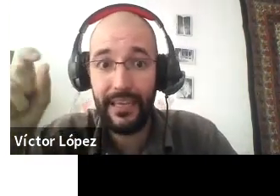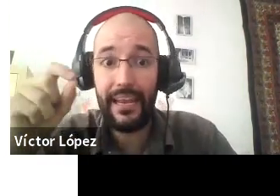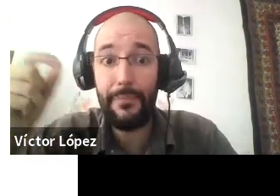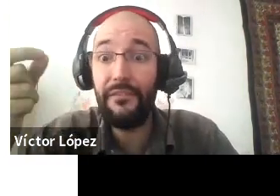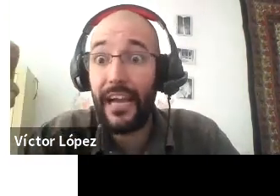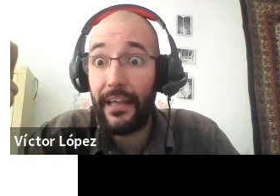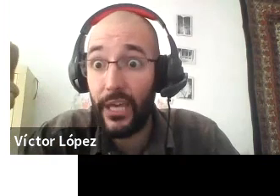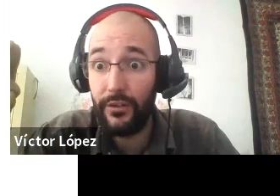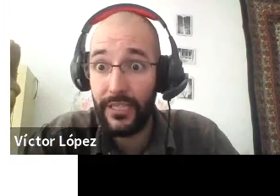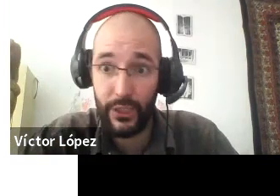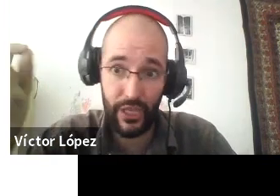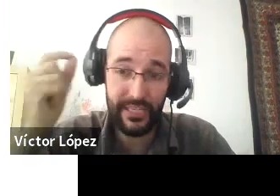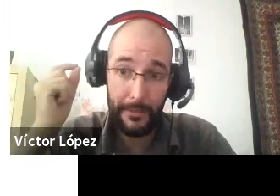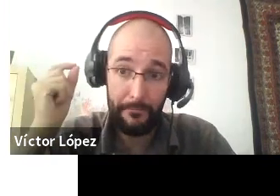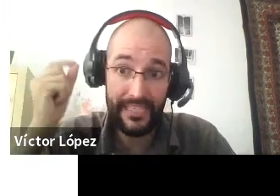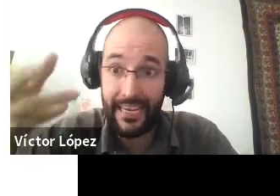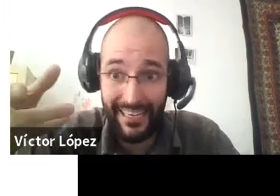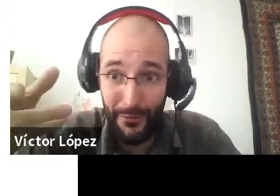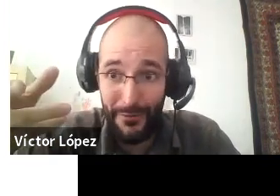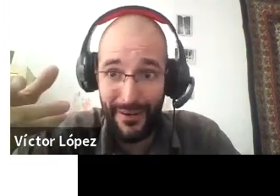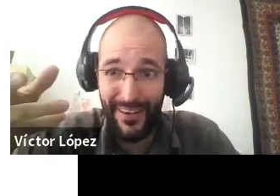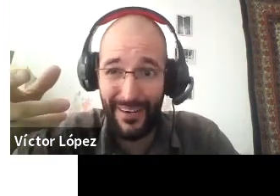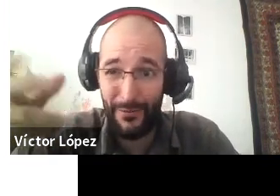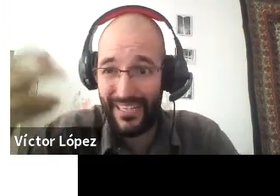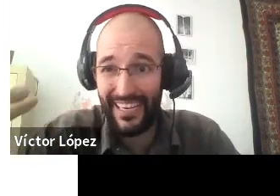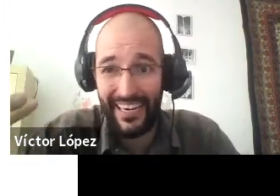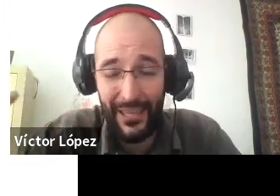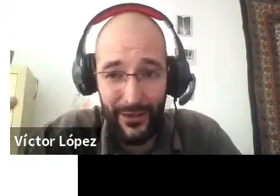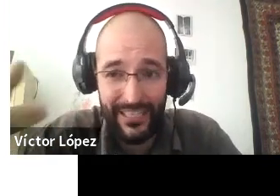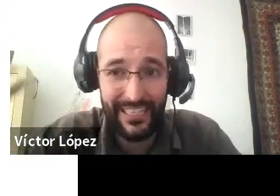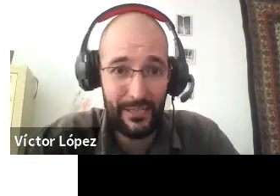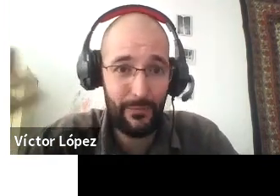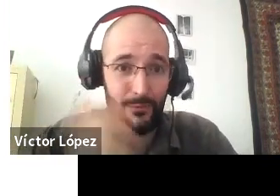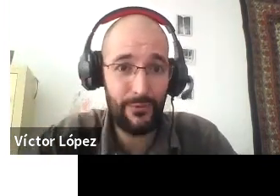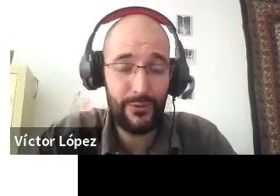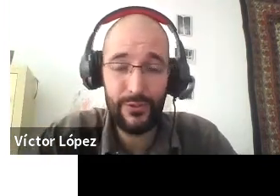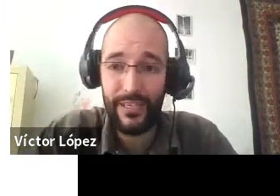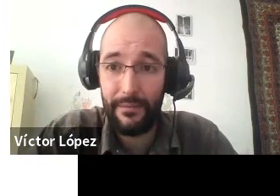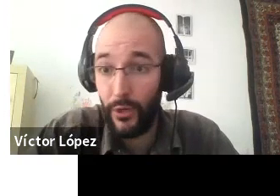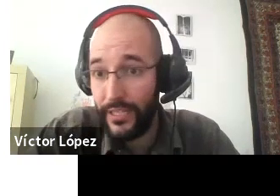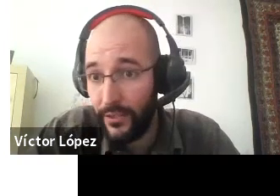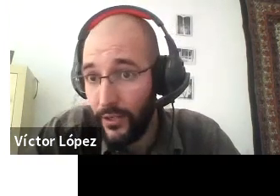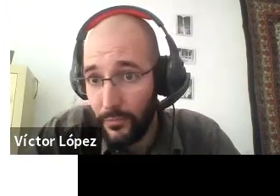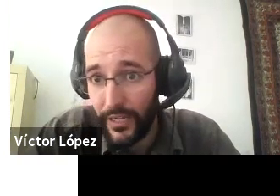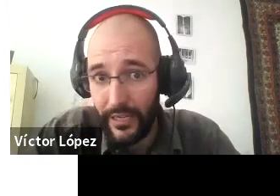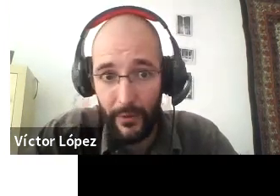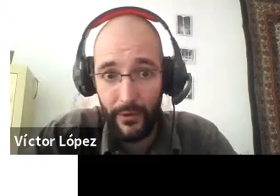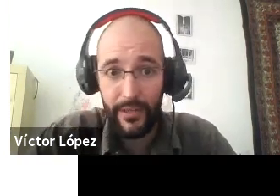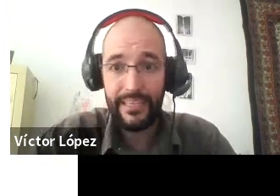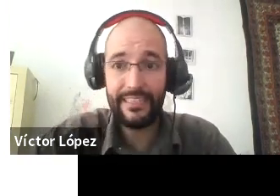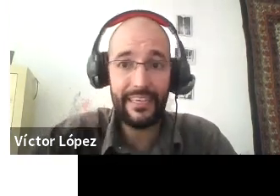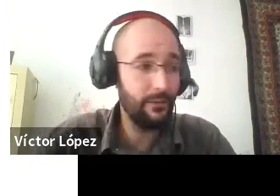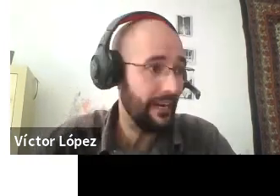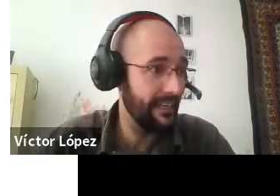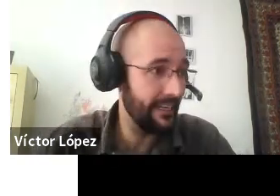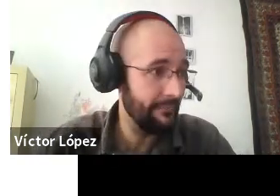justamente la verificación. Entonces, sacan unas declaraciones hechas por unos políticos, por ejemplo,